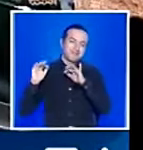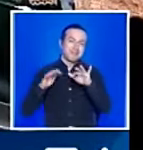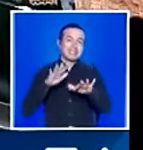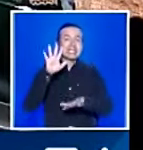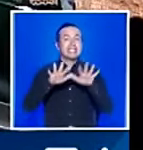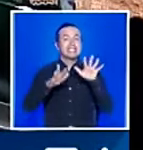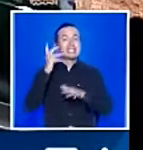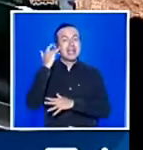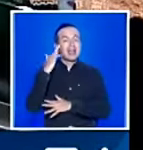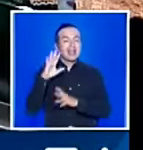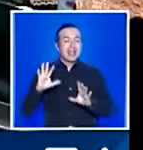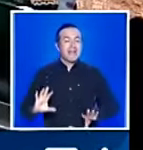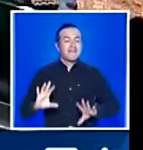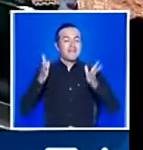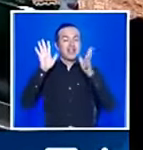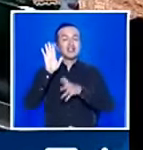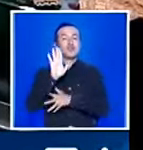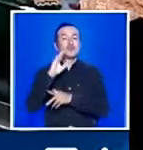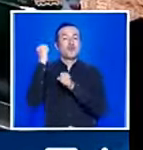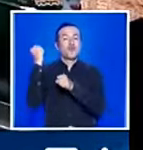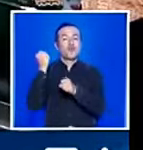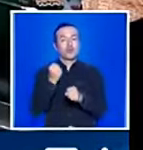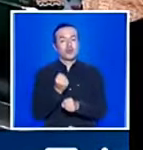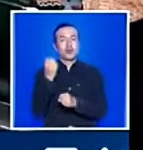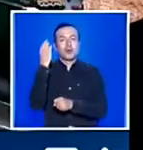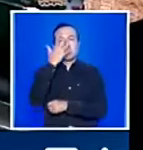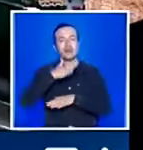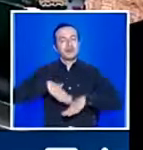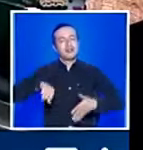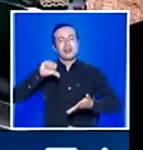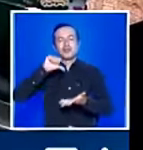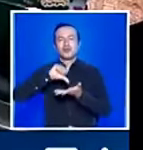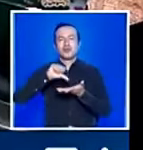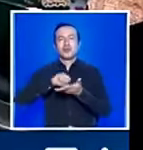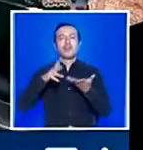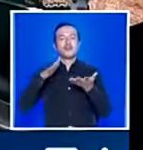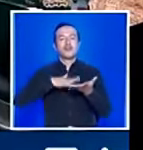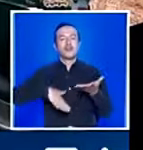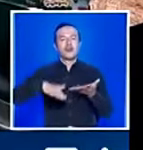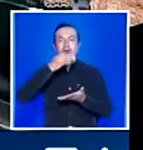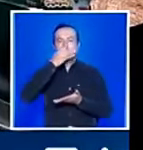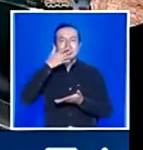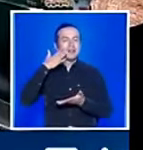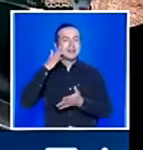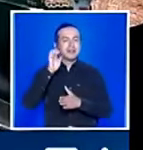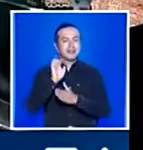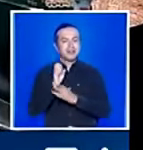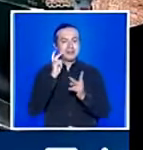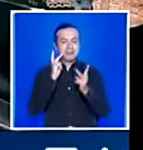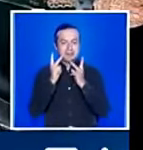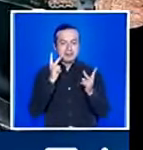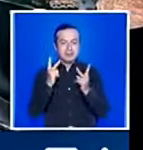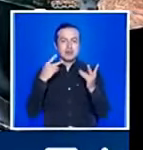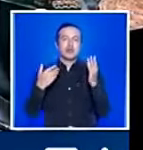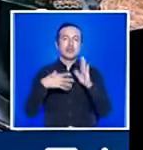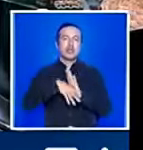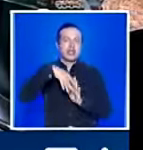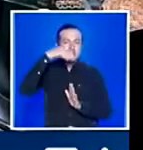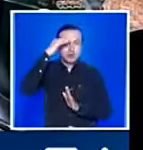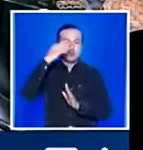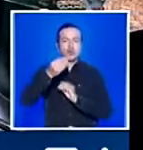de fiesta por su fundación, esa hermosa ciudad en el corazón de la Amazonía ecuatoriana. Hemos visto emprendimientos, hemos